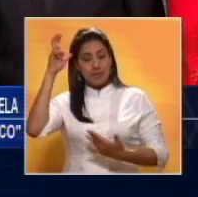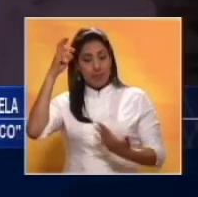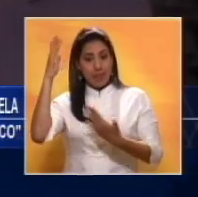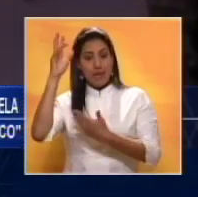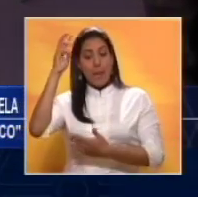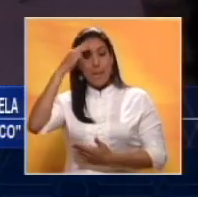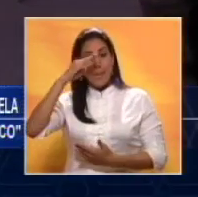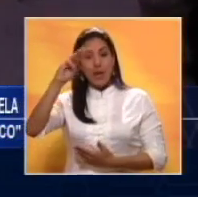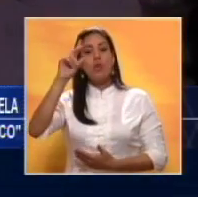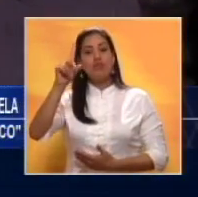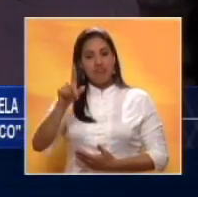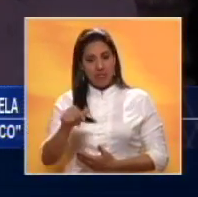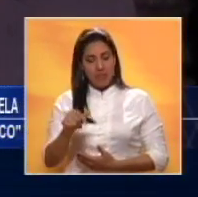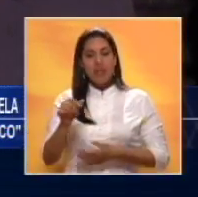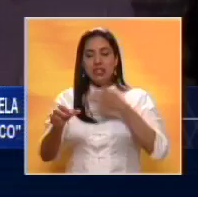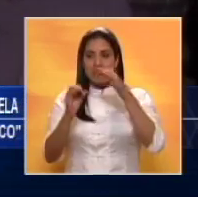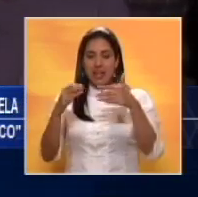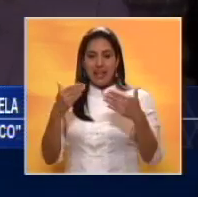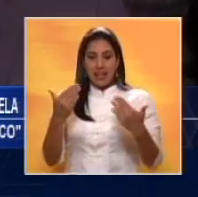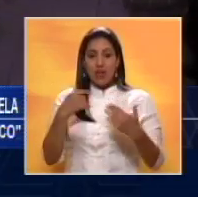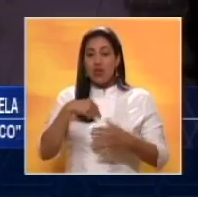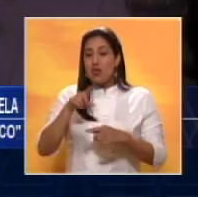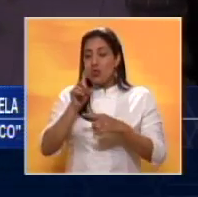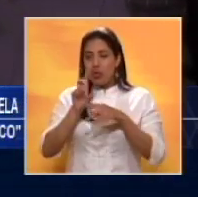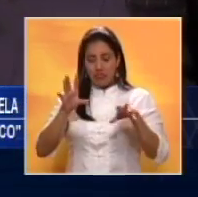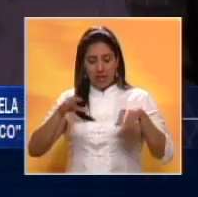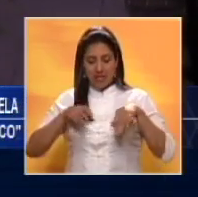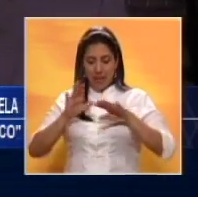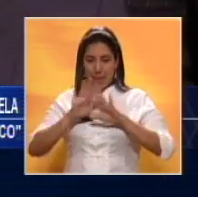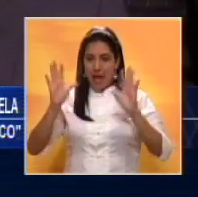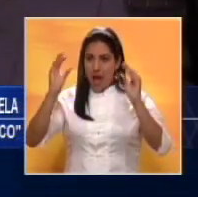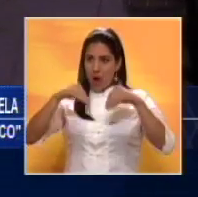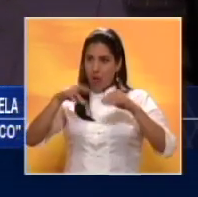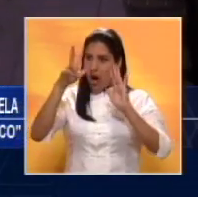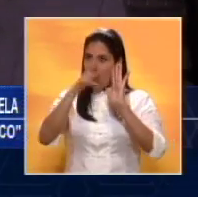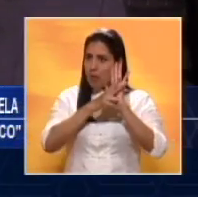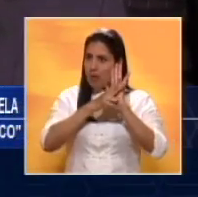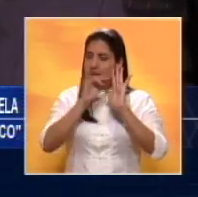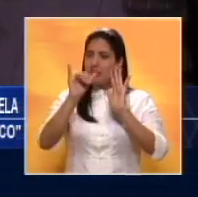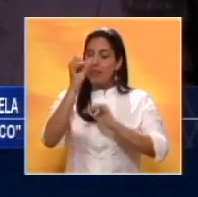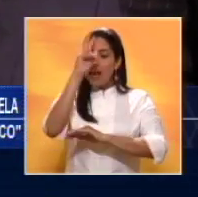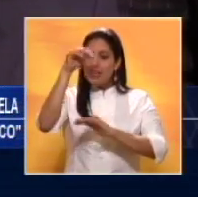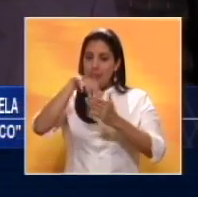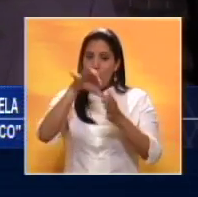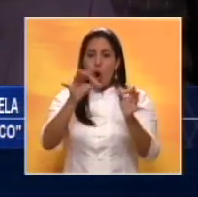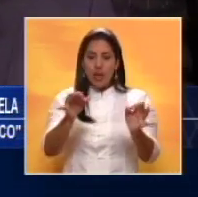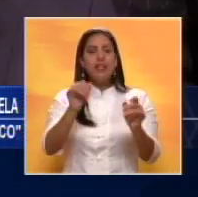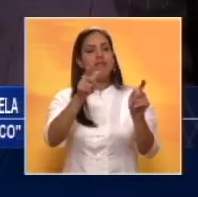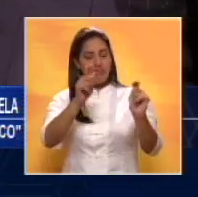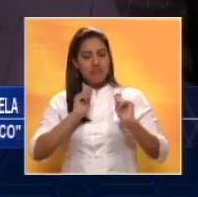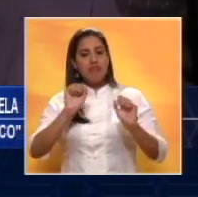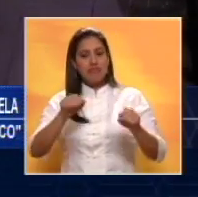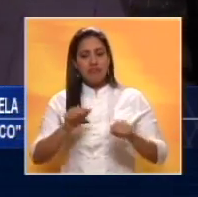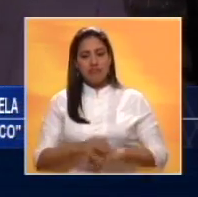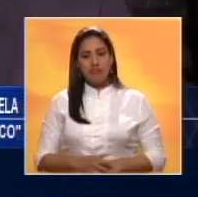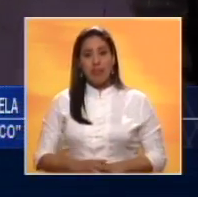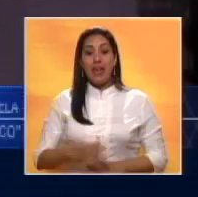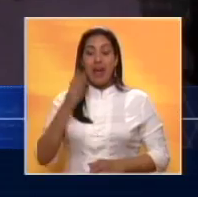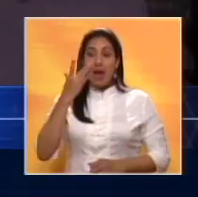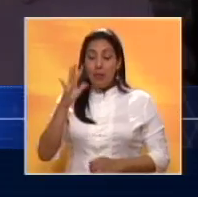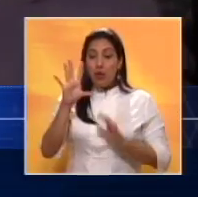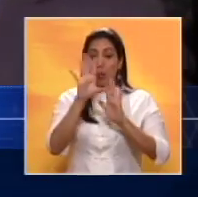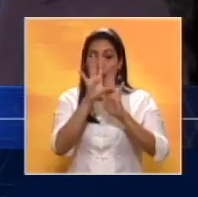México, Luis Videgaray, aseveró que solo admitirán los acuerdos aprobados por el Parlamento Nacional. En los casos en que